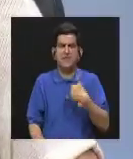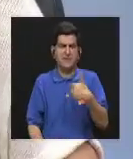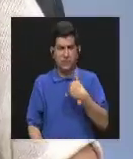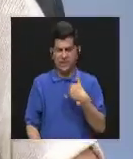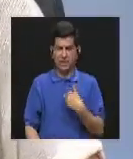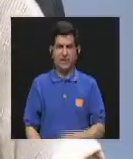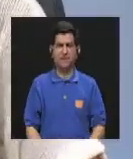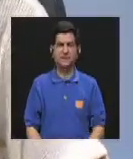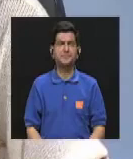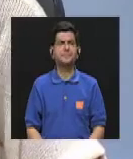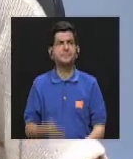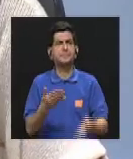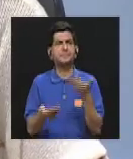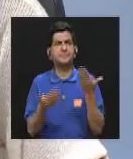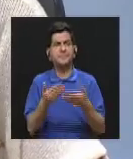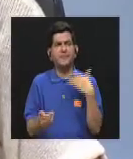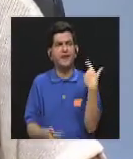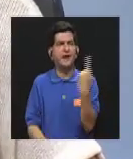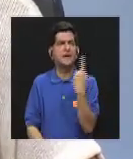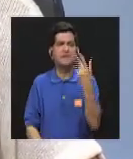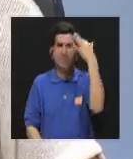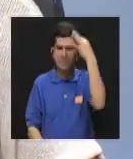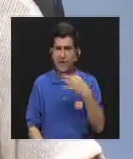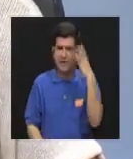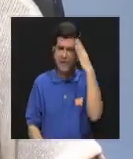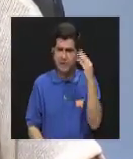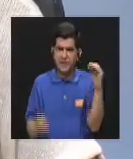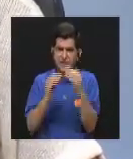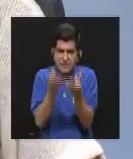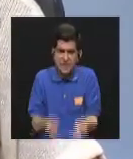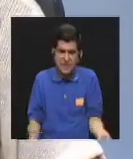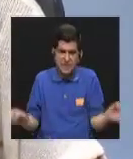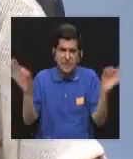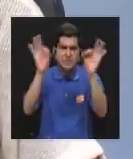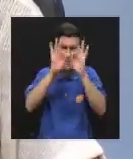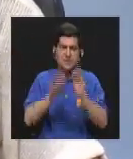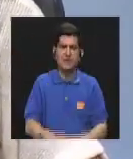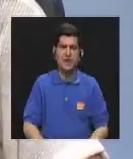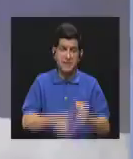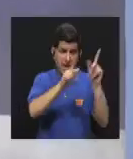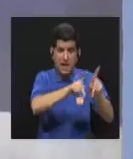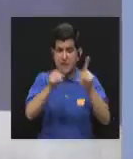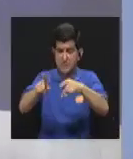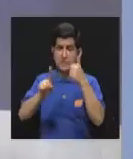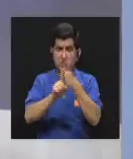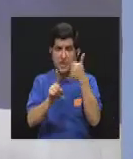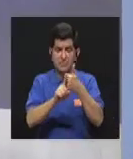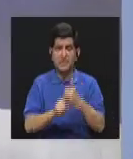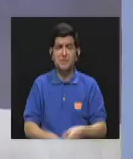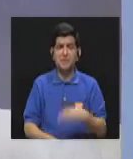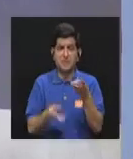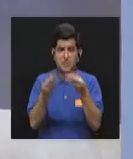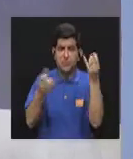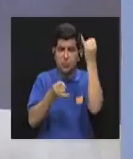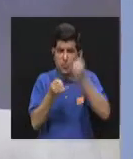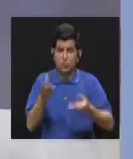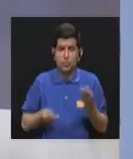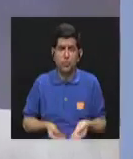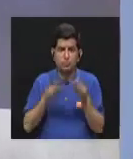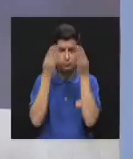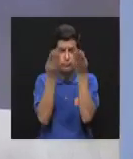que ustedes hacen. Casi siempre, bueno, es, tal vez creo que la experiencia más rica y es devolverle a los protagonistas el producto